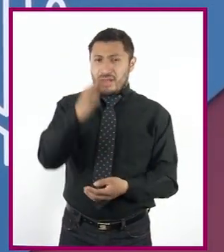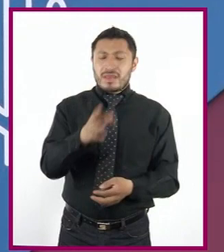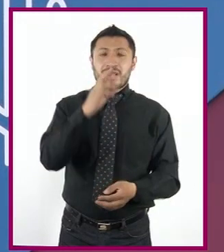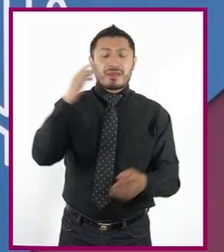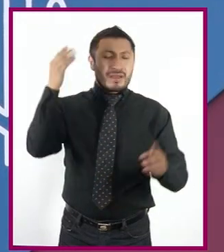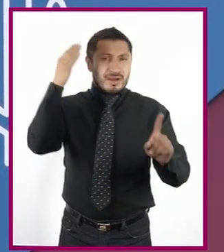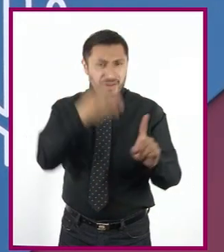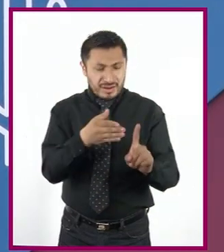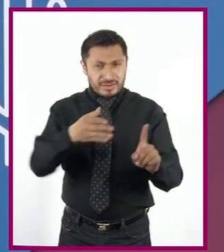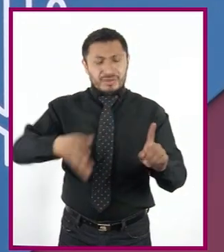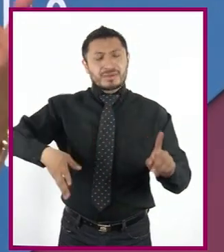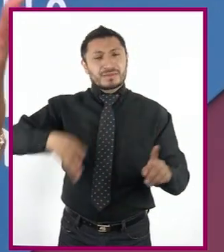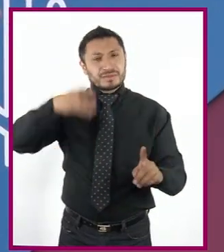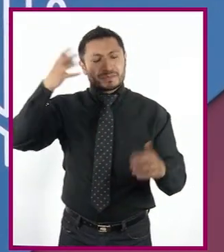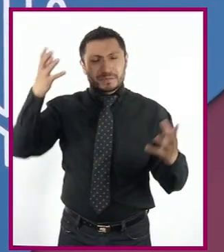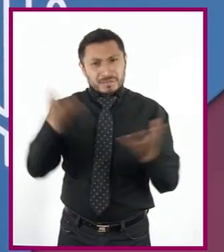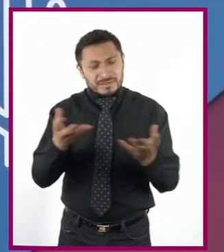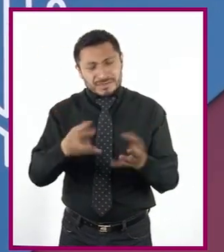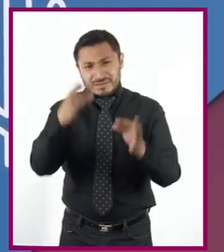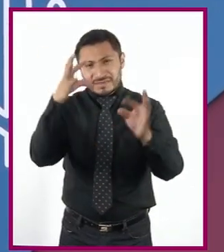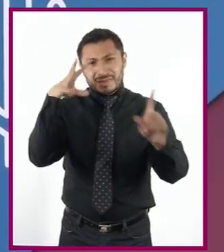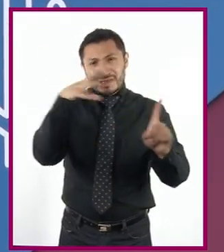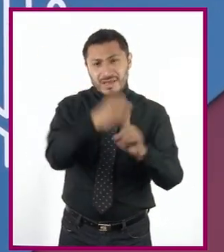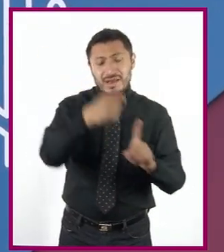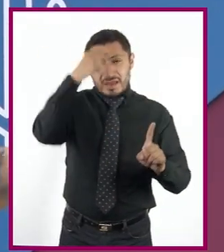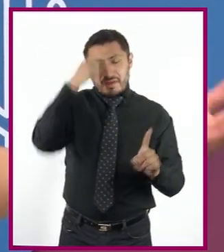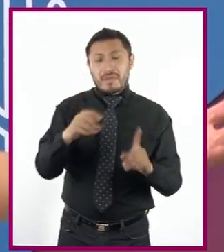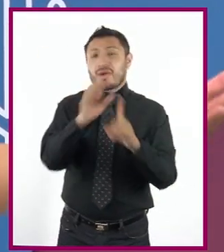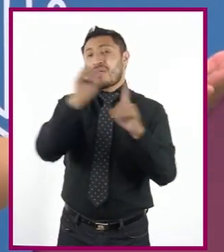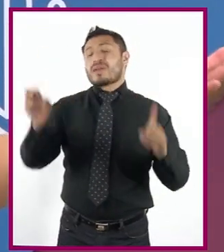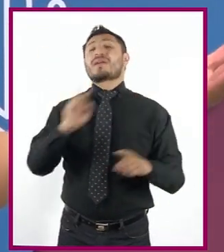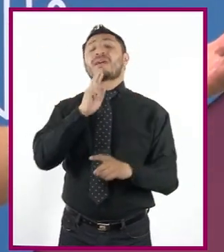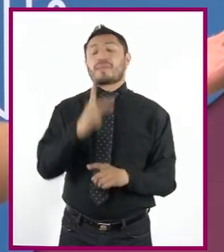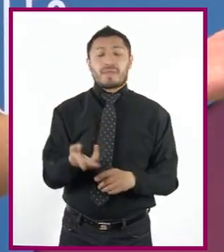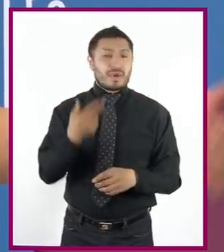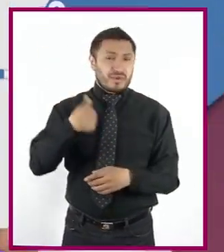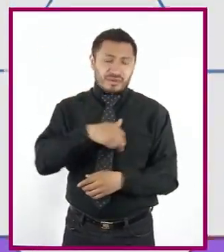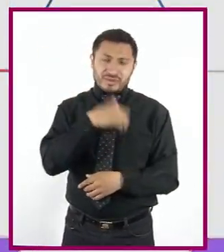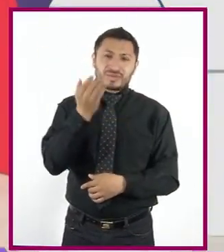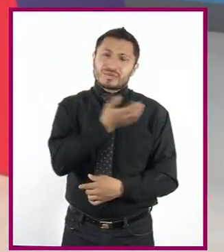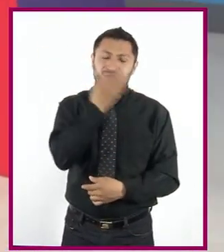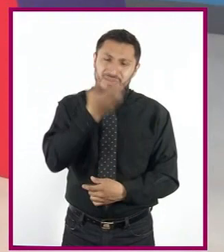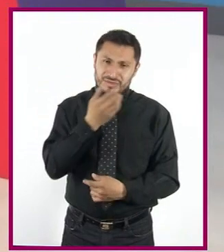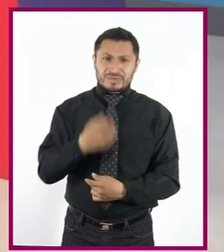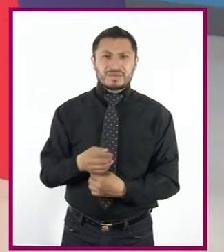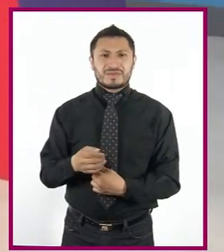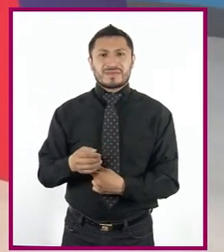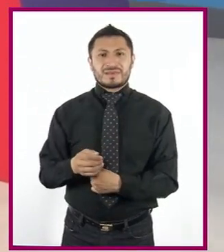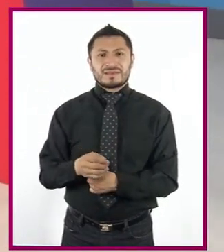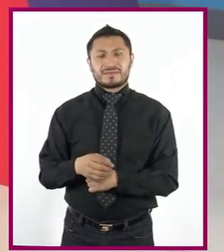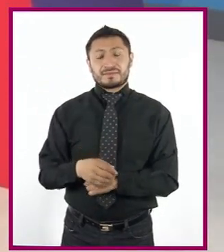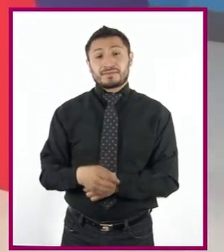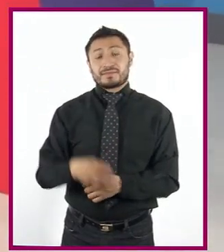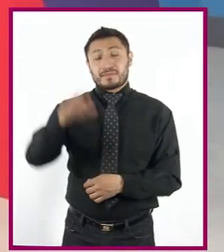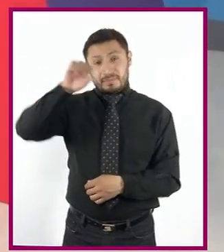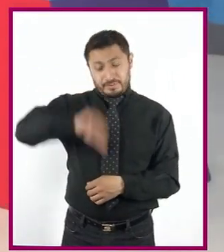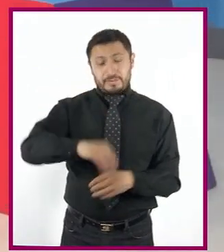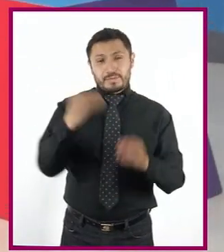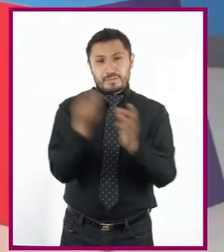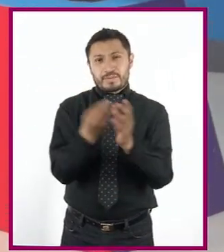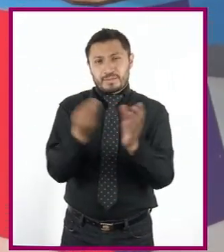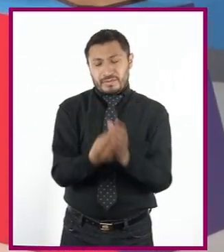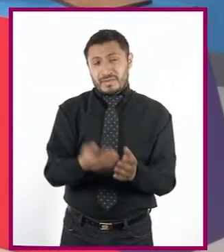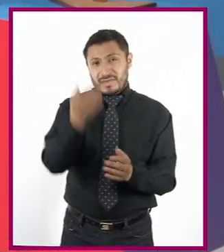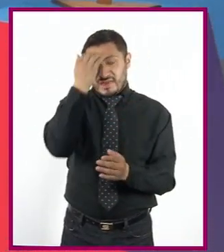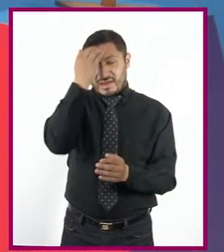presentan, organizándonos para mejorar nuestra productividad y nuestros buenos hábitos. En esta sesión vamos